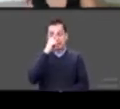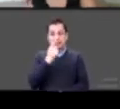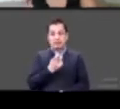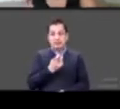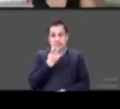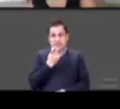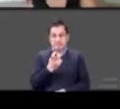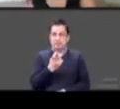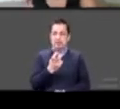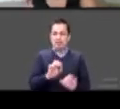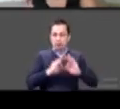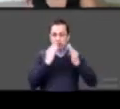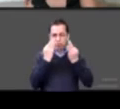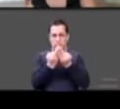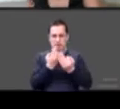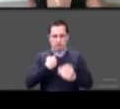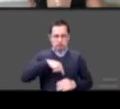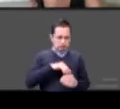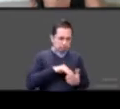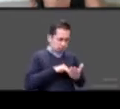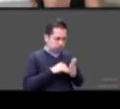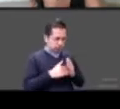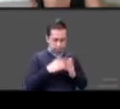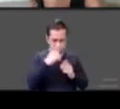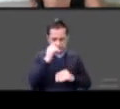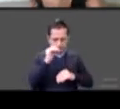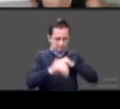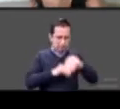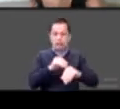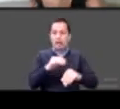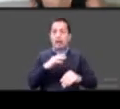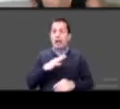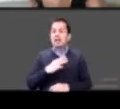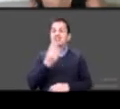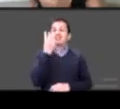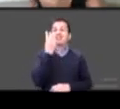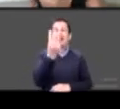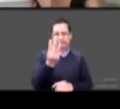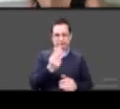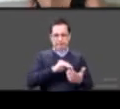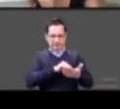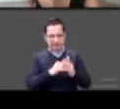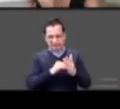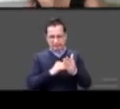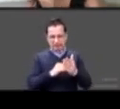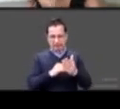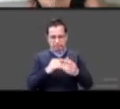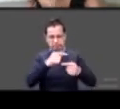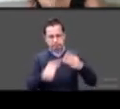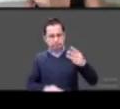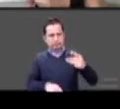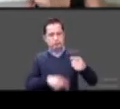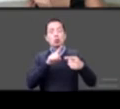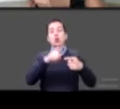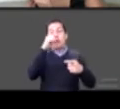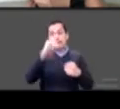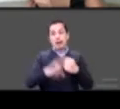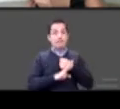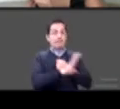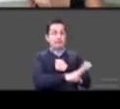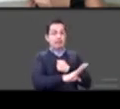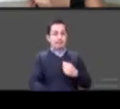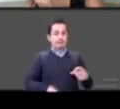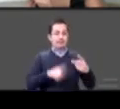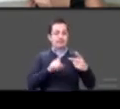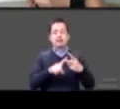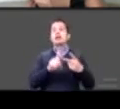estrategias que hemos implementado, son tres en específico, una de prevención, 2 de capacitación y la tercera que es de